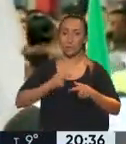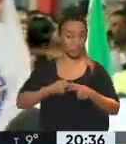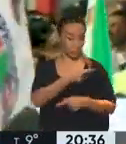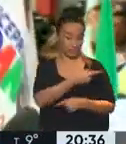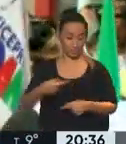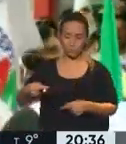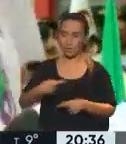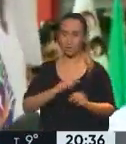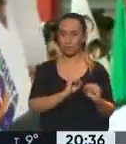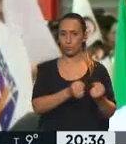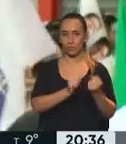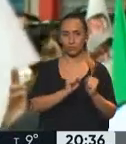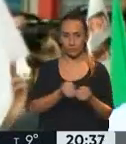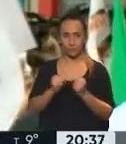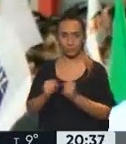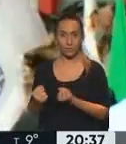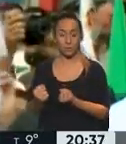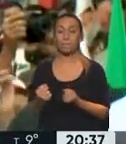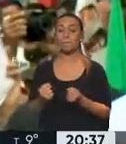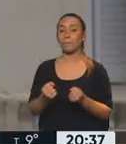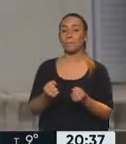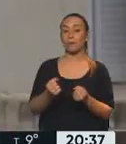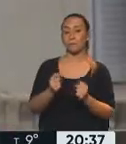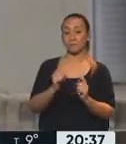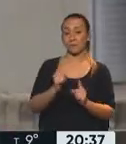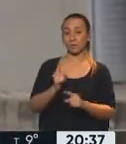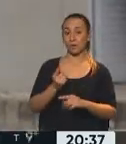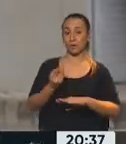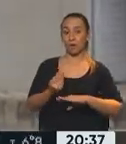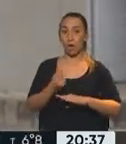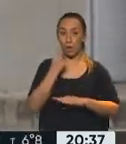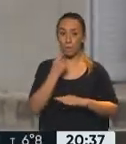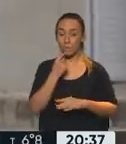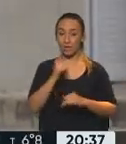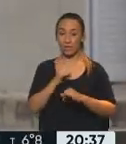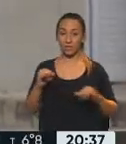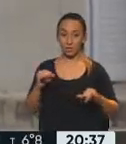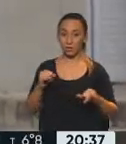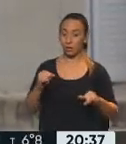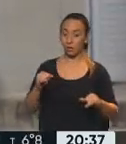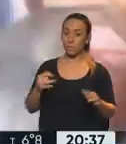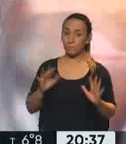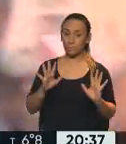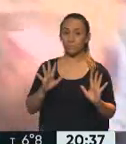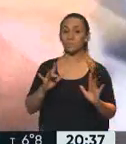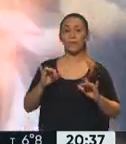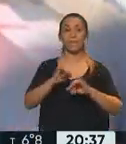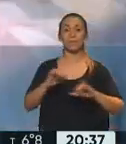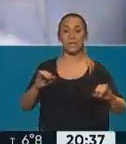semana, porque según lo que el propio candidato y desde porque su entorno... Porque es blanco de cualquier... Sí. No, informaron que